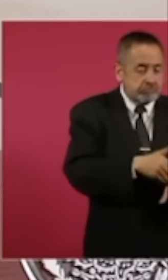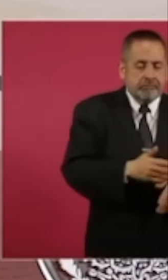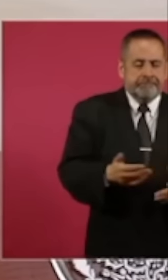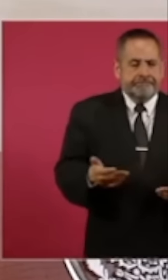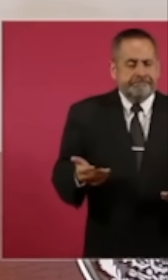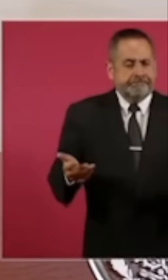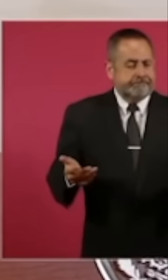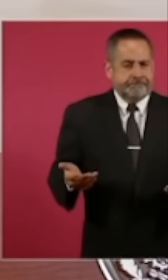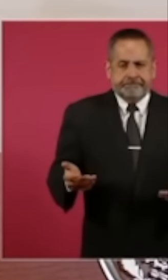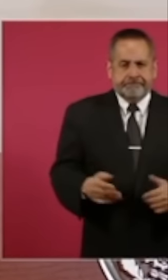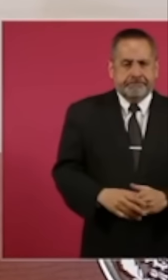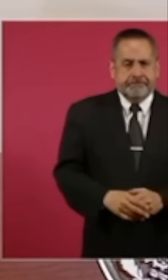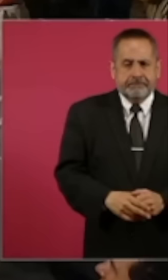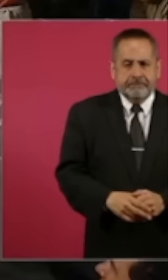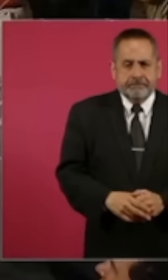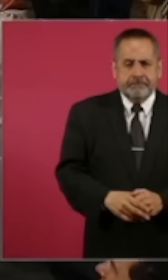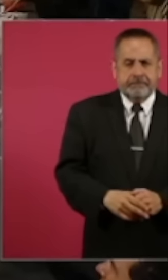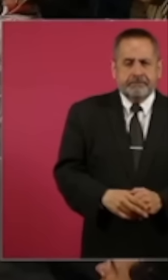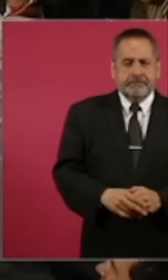Resulta que